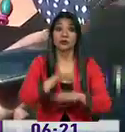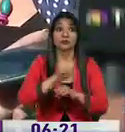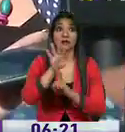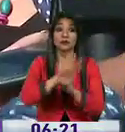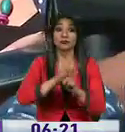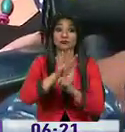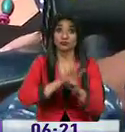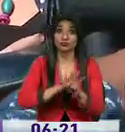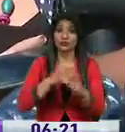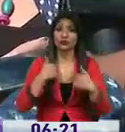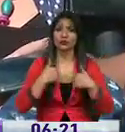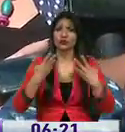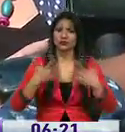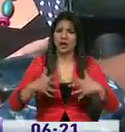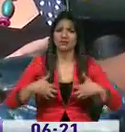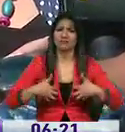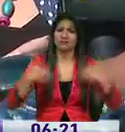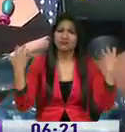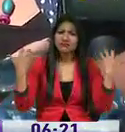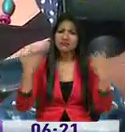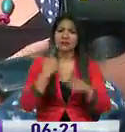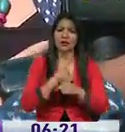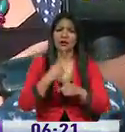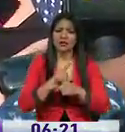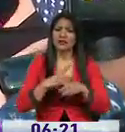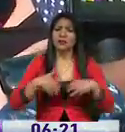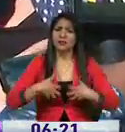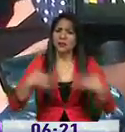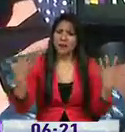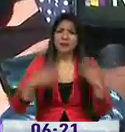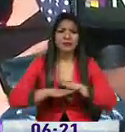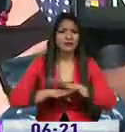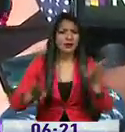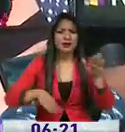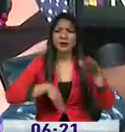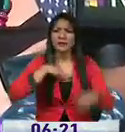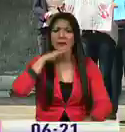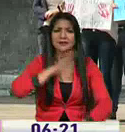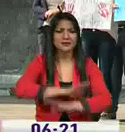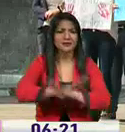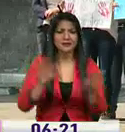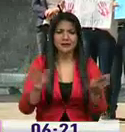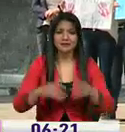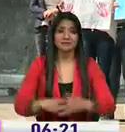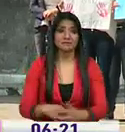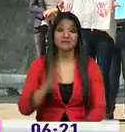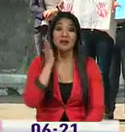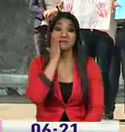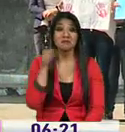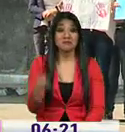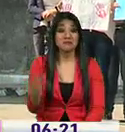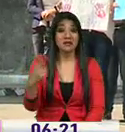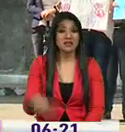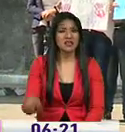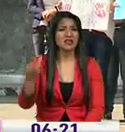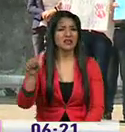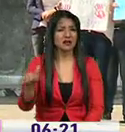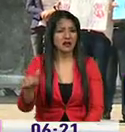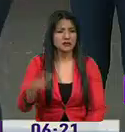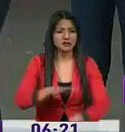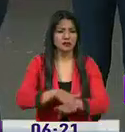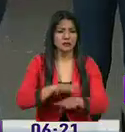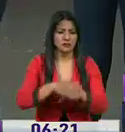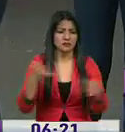que nosotros estamos indignadas, es por eso que nosotros dijimos ya, basta, basta ya. Las madres de las menores, presuntamente